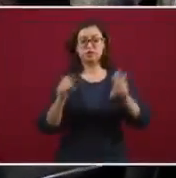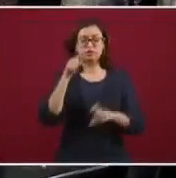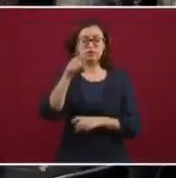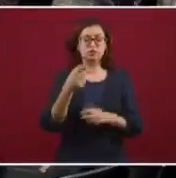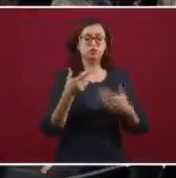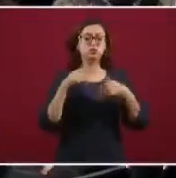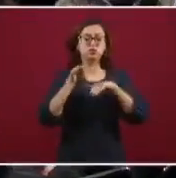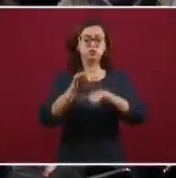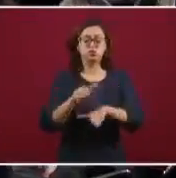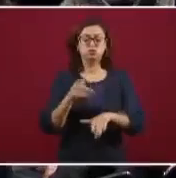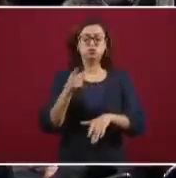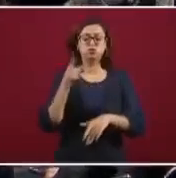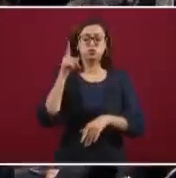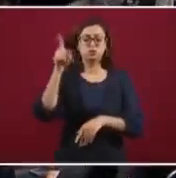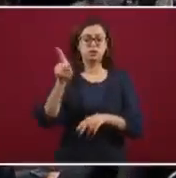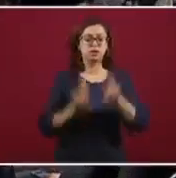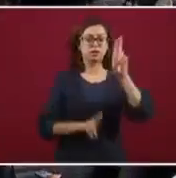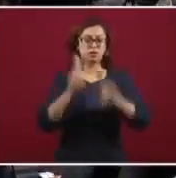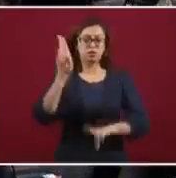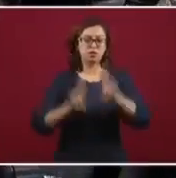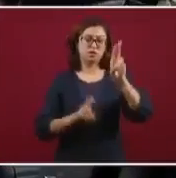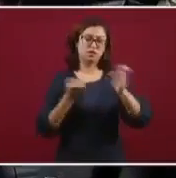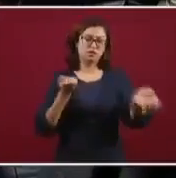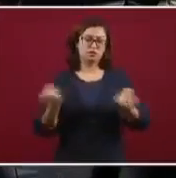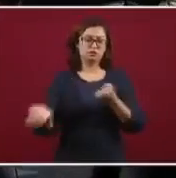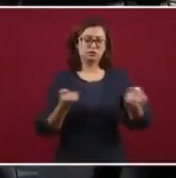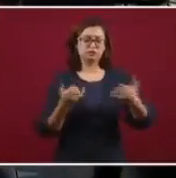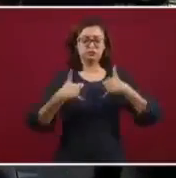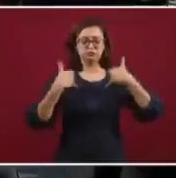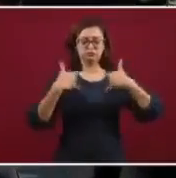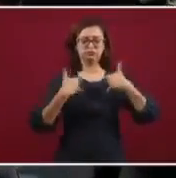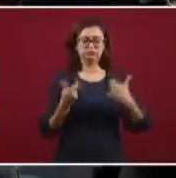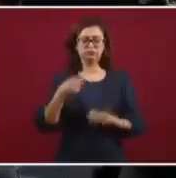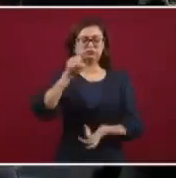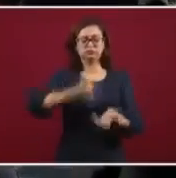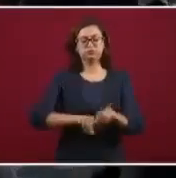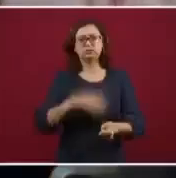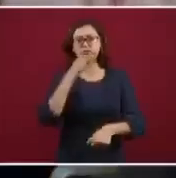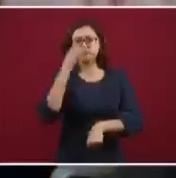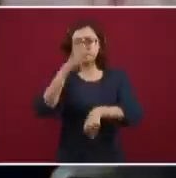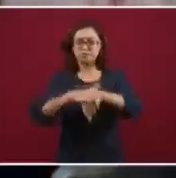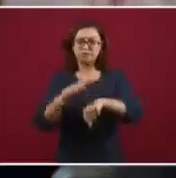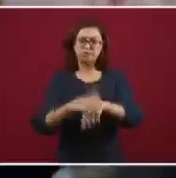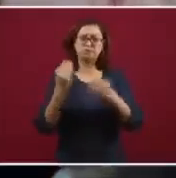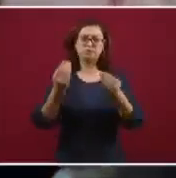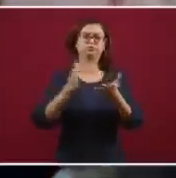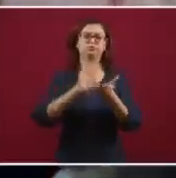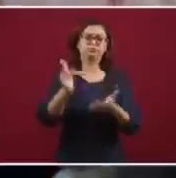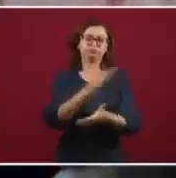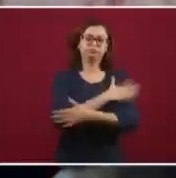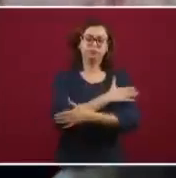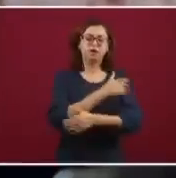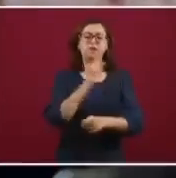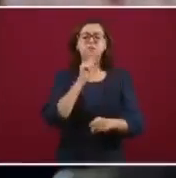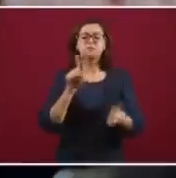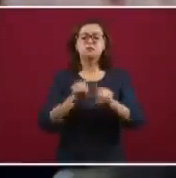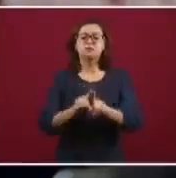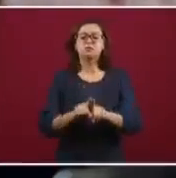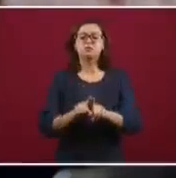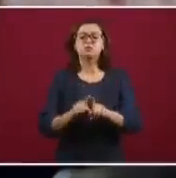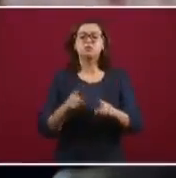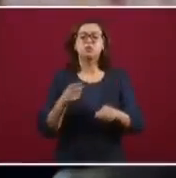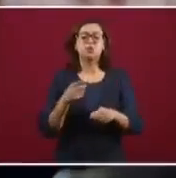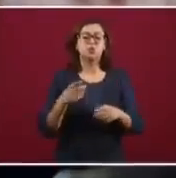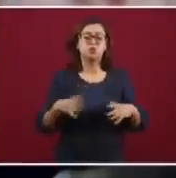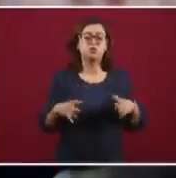gimnasio urbano en Naucalpan. Los jóvenes de este gimnasio le mandan a dar las gracias antes que nada y le dicen su fundador